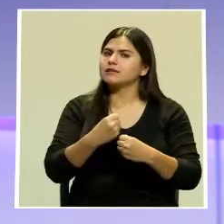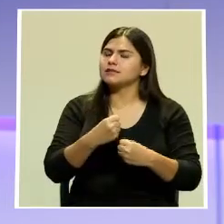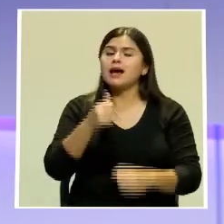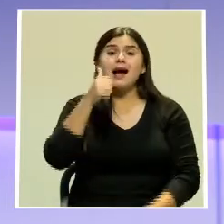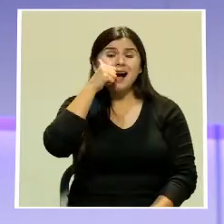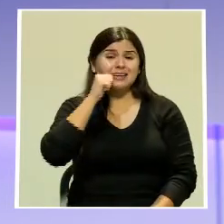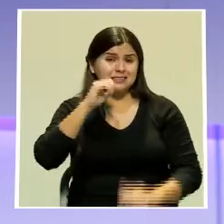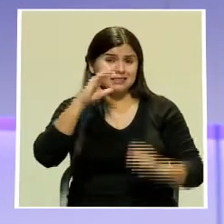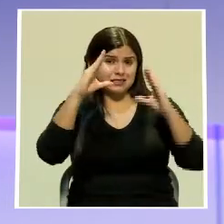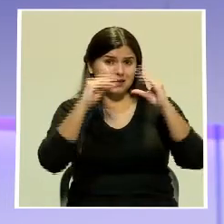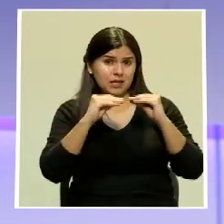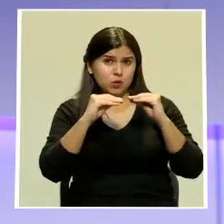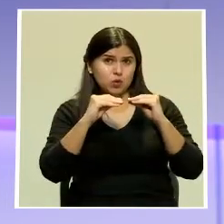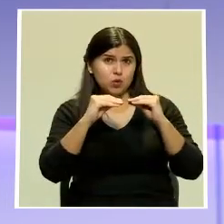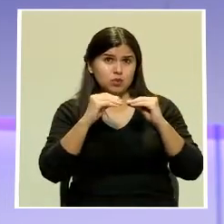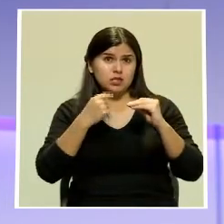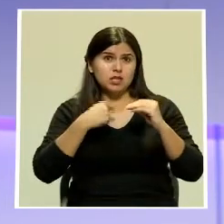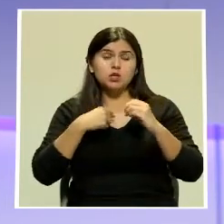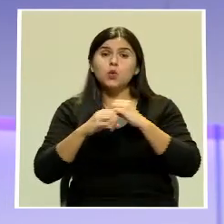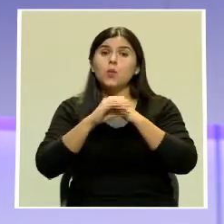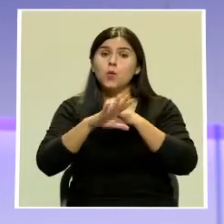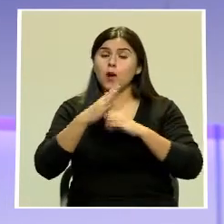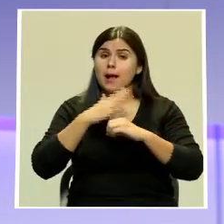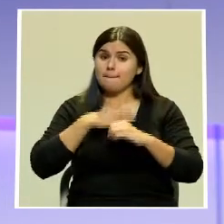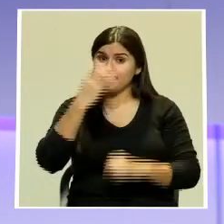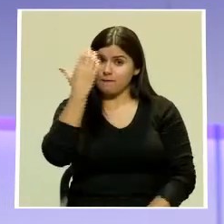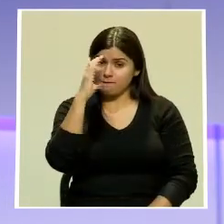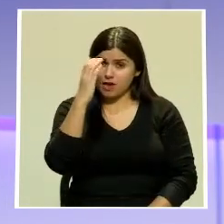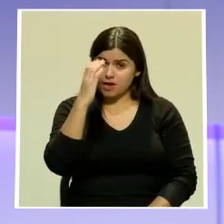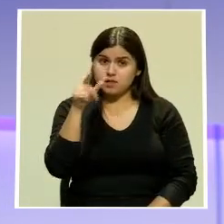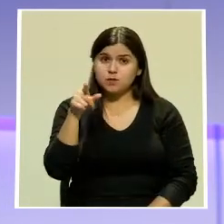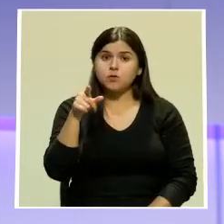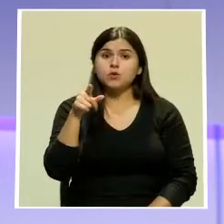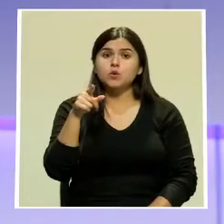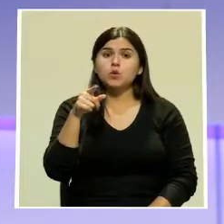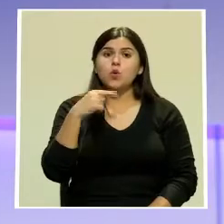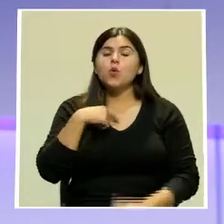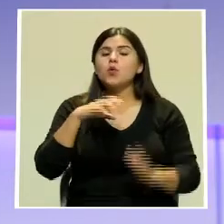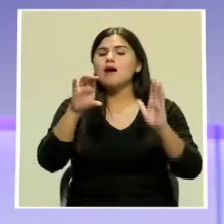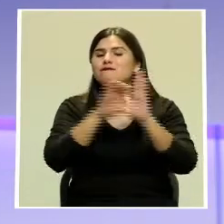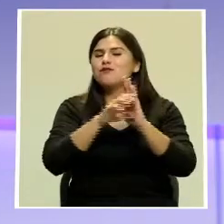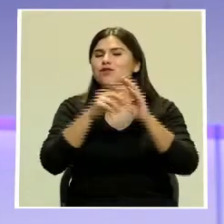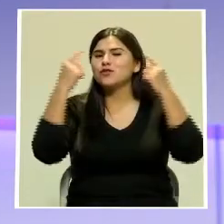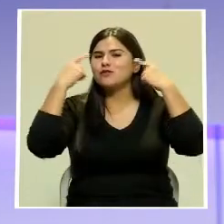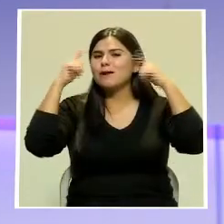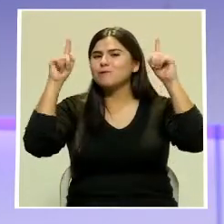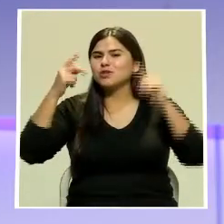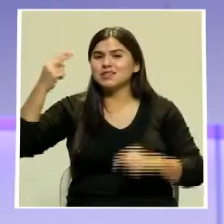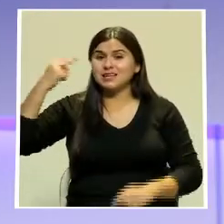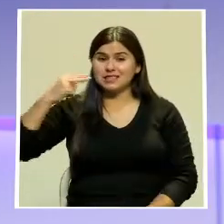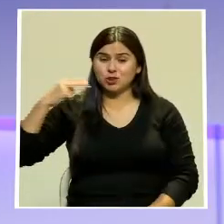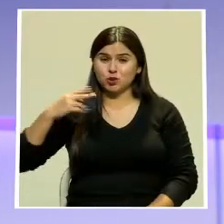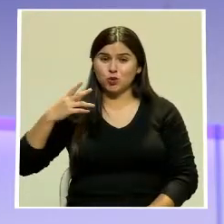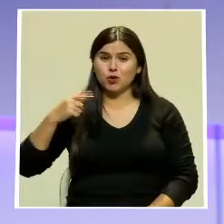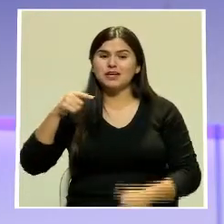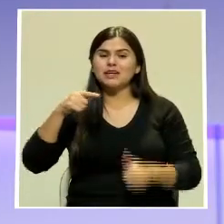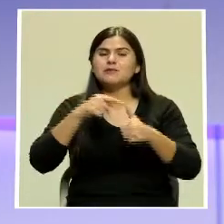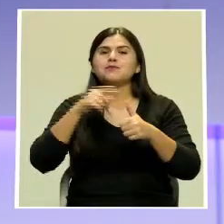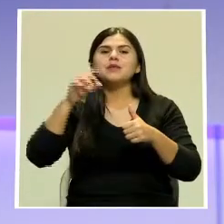noche publiqué en mi cuenta personal de Facebook una foto famosa, histórica, que está Don